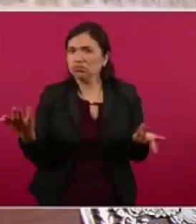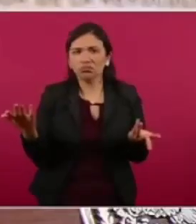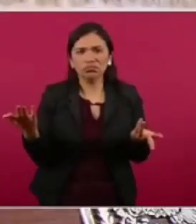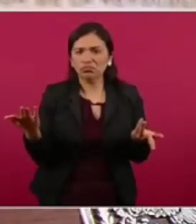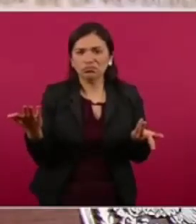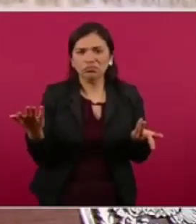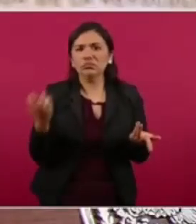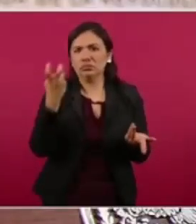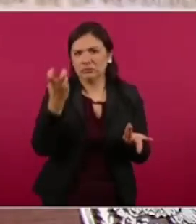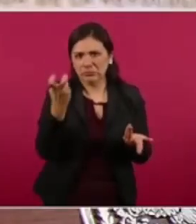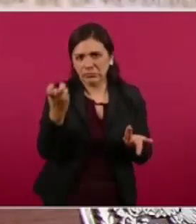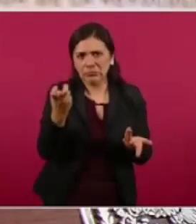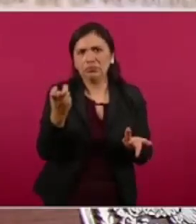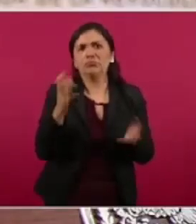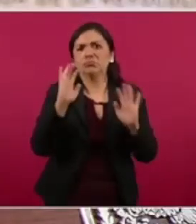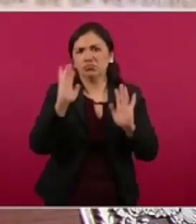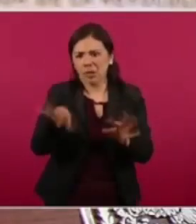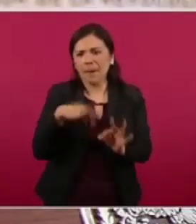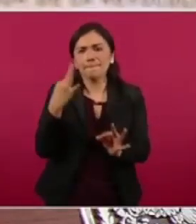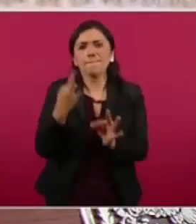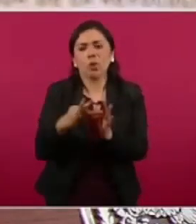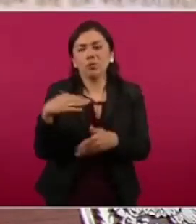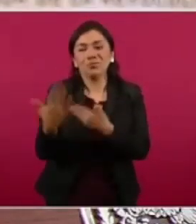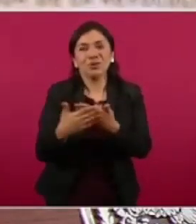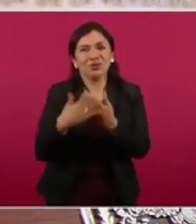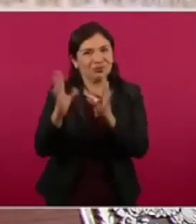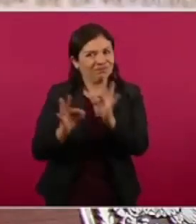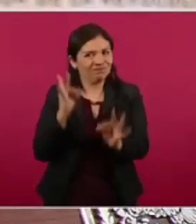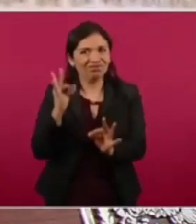ya está por concluirse